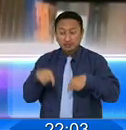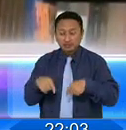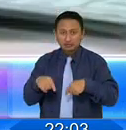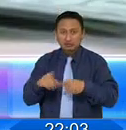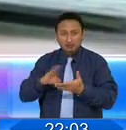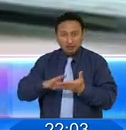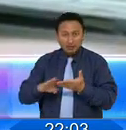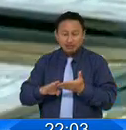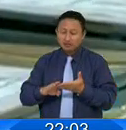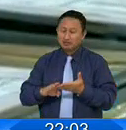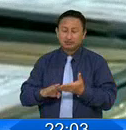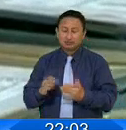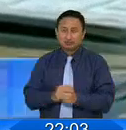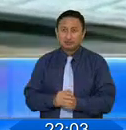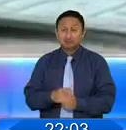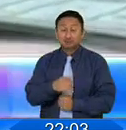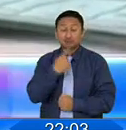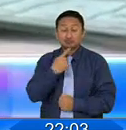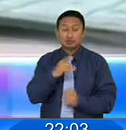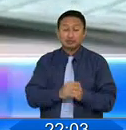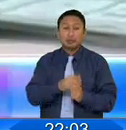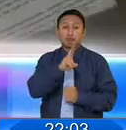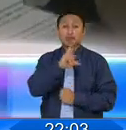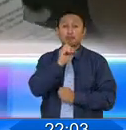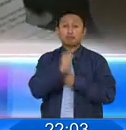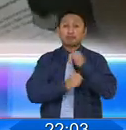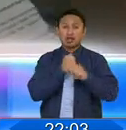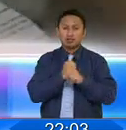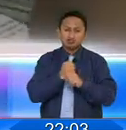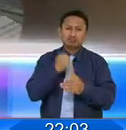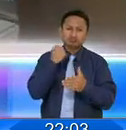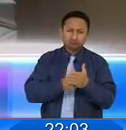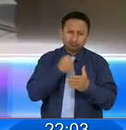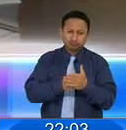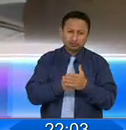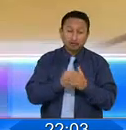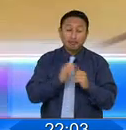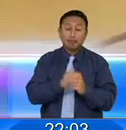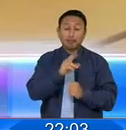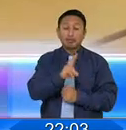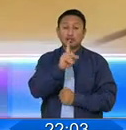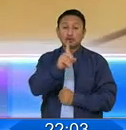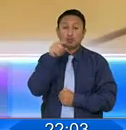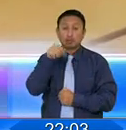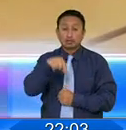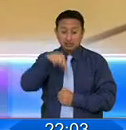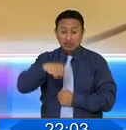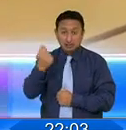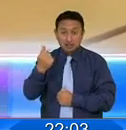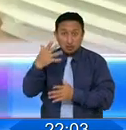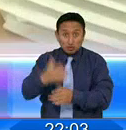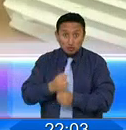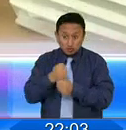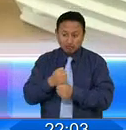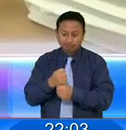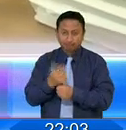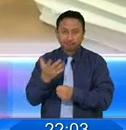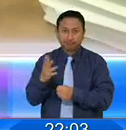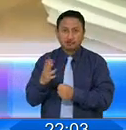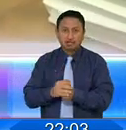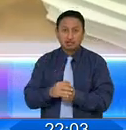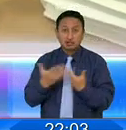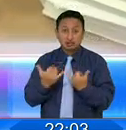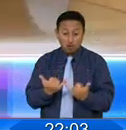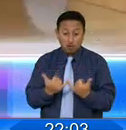imperdonable. Según Ayerbe, en aproximadamente 20 años de lucha, unos 21.000 acreedores no lograron recuperar un centavo y con esta